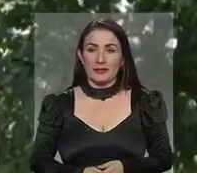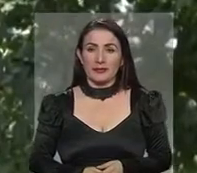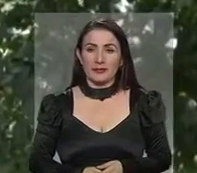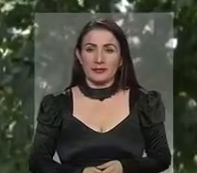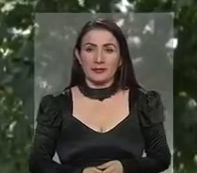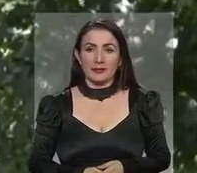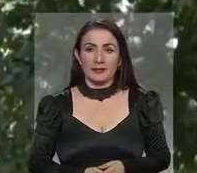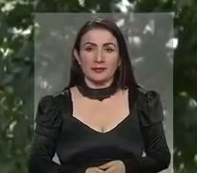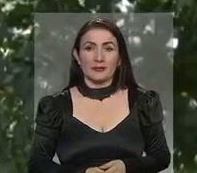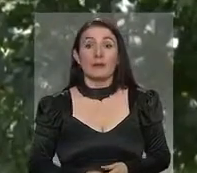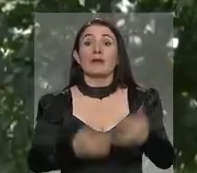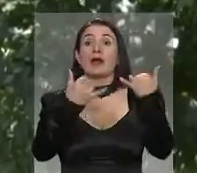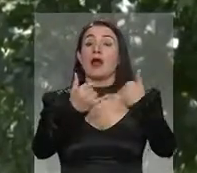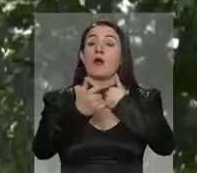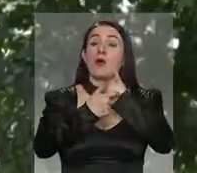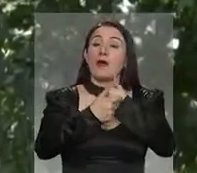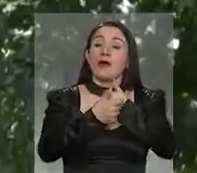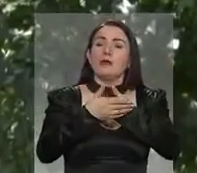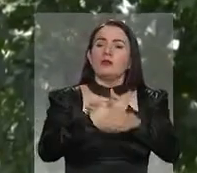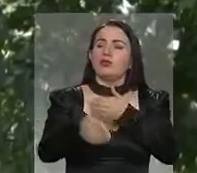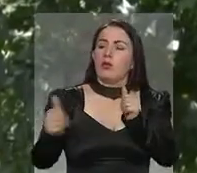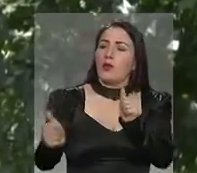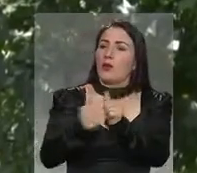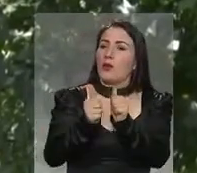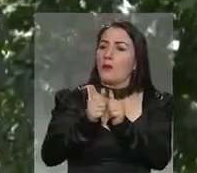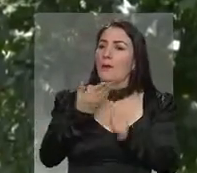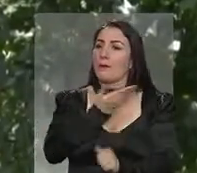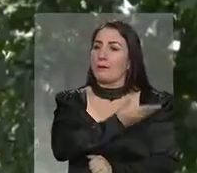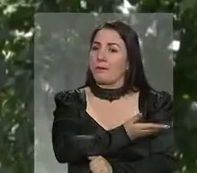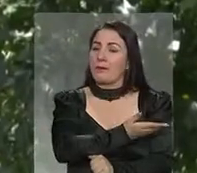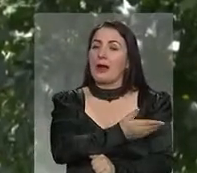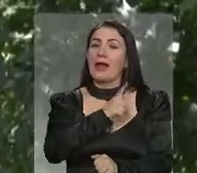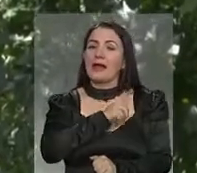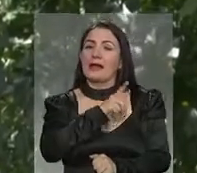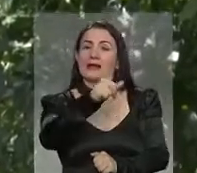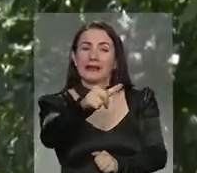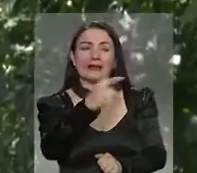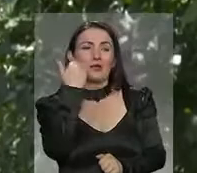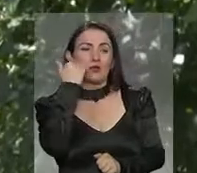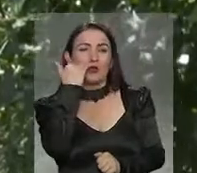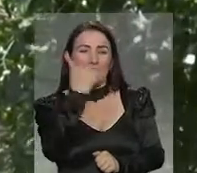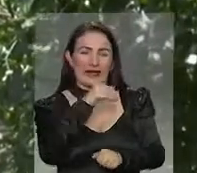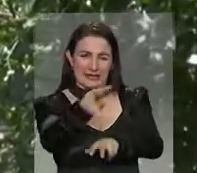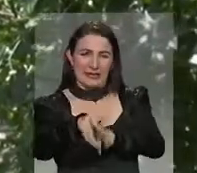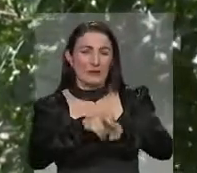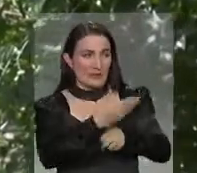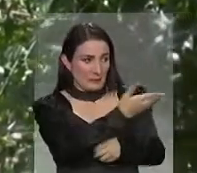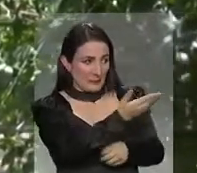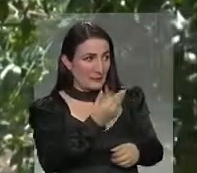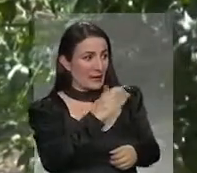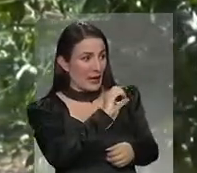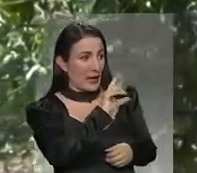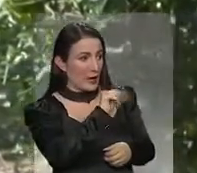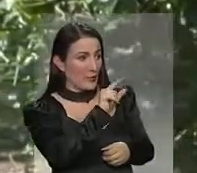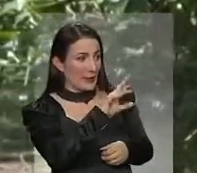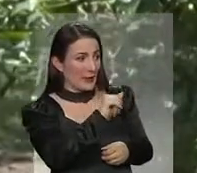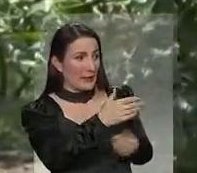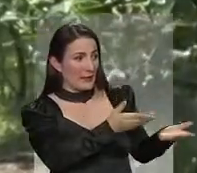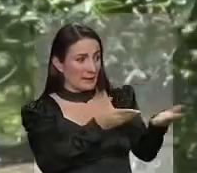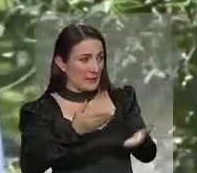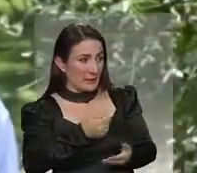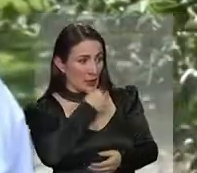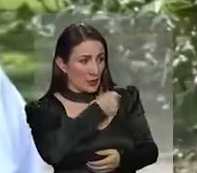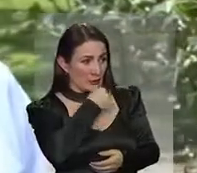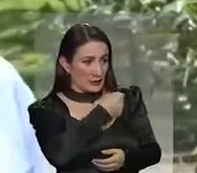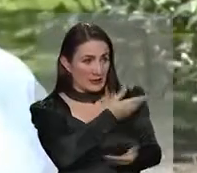Y precisamente a esta hora me acompaña una de las líderes sembradoras que hacen parte del programa. Carolina, bienvenida a Noticias